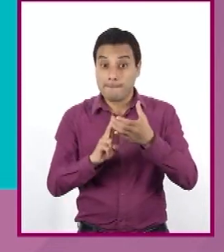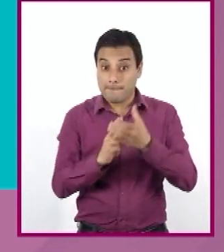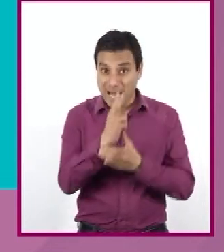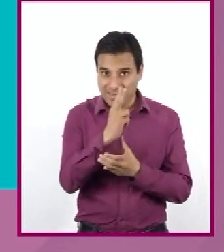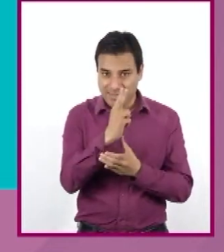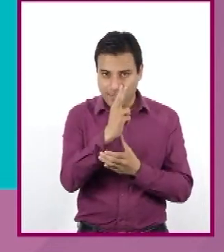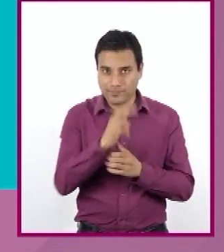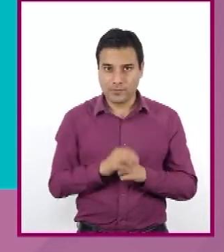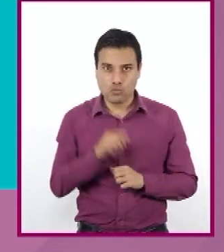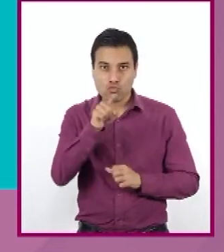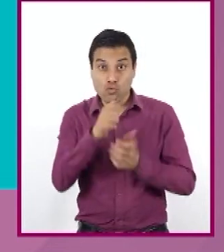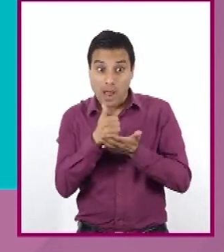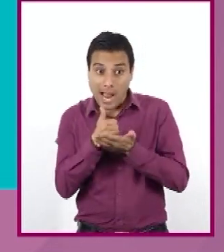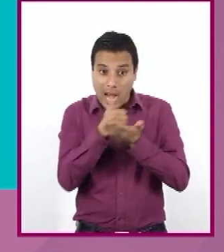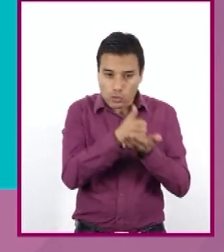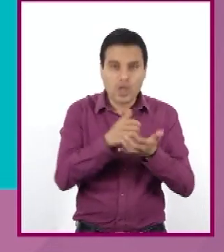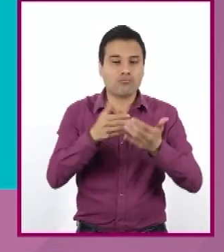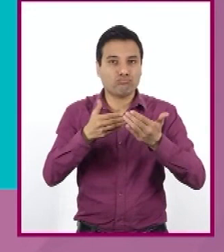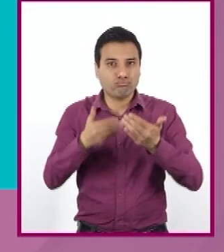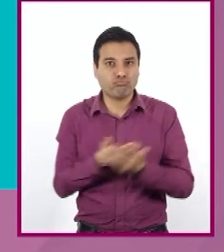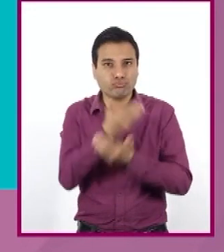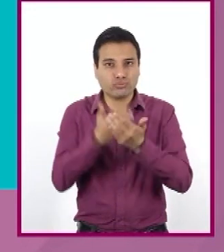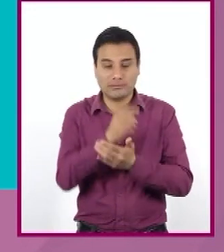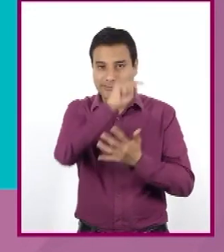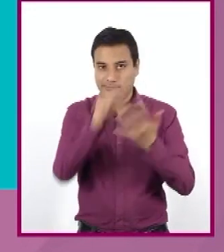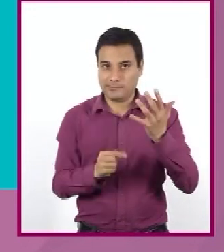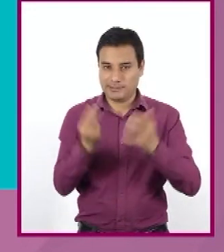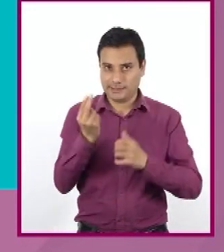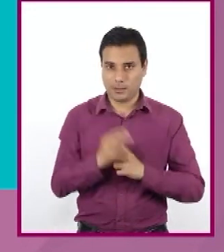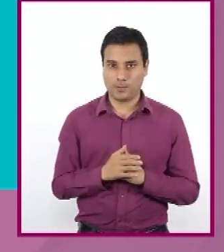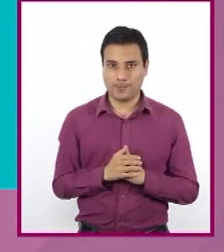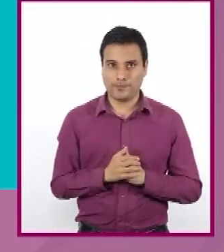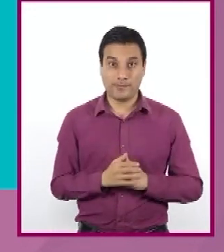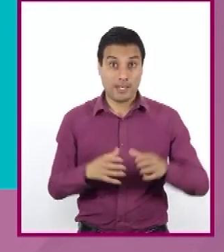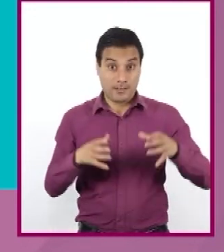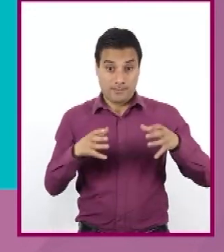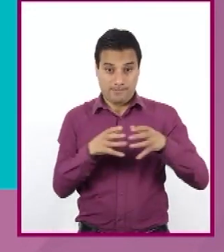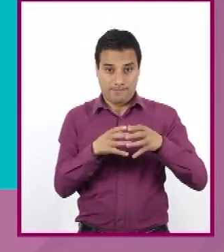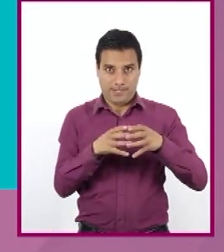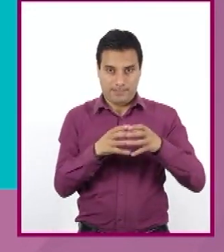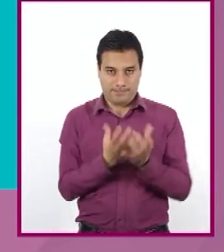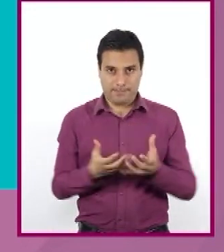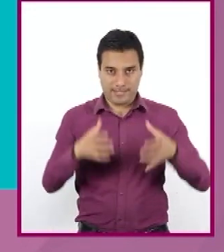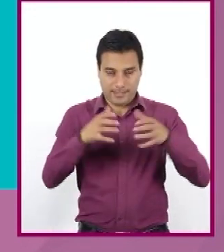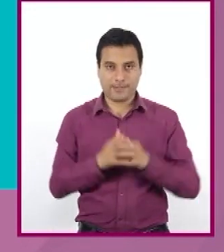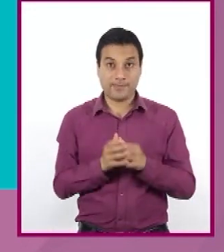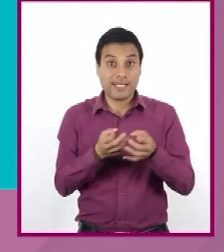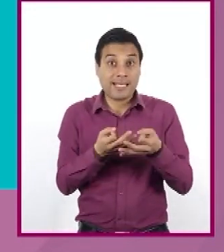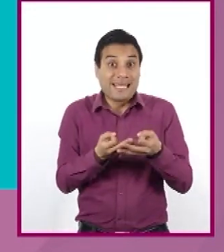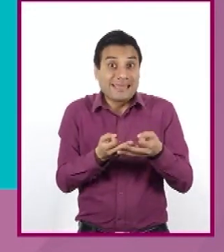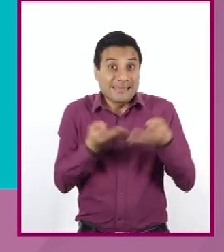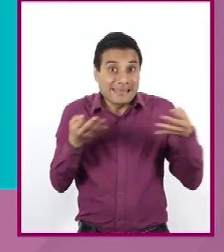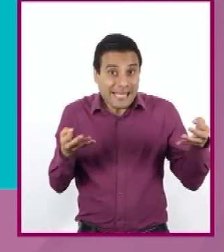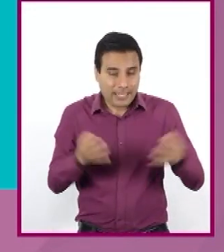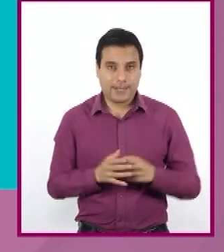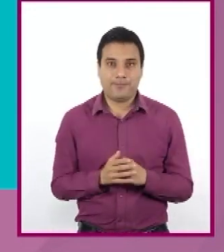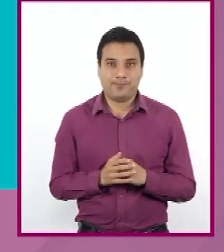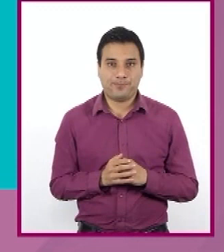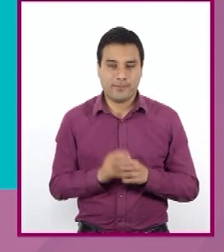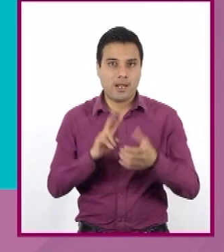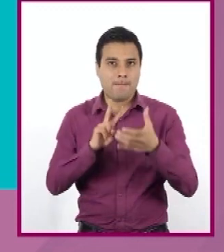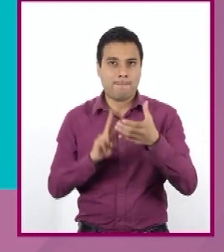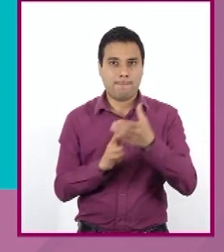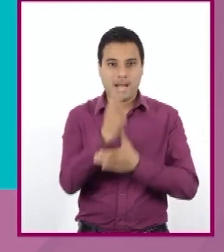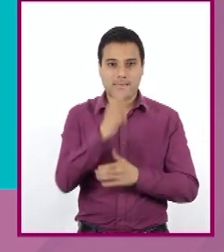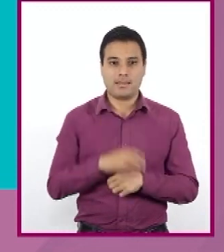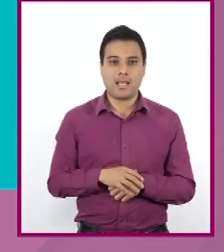reto necesitaremos los siguientes materiales: una maceta, tierra para la maceta, una planta